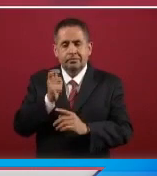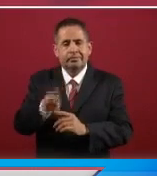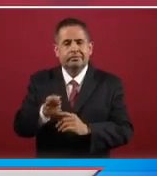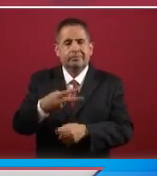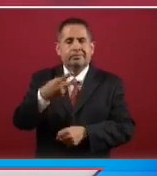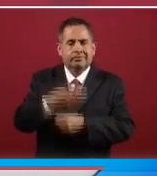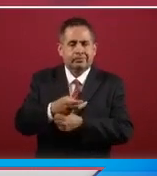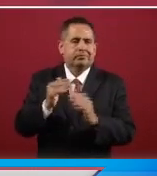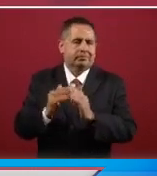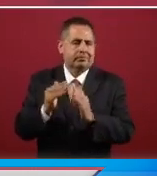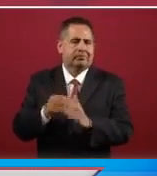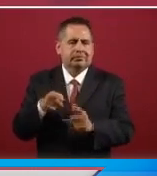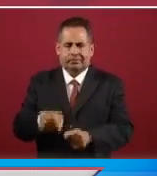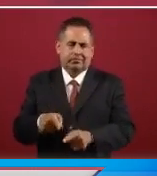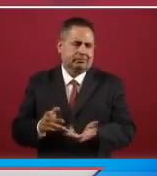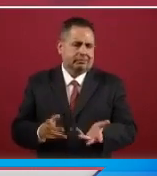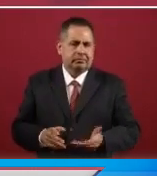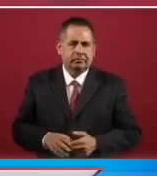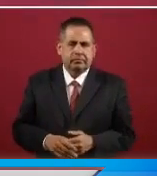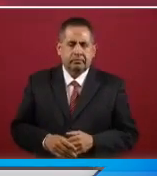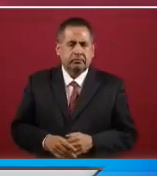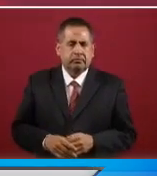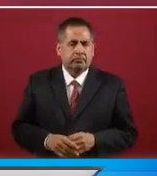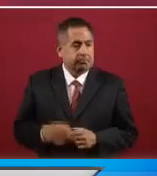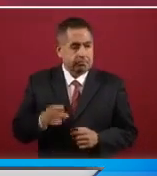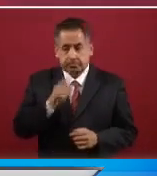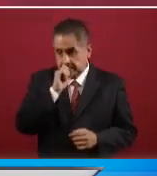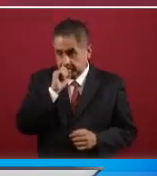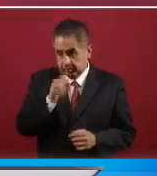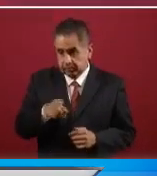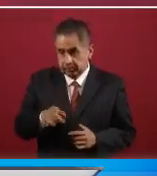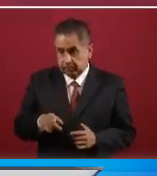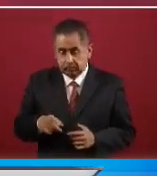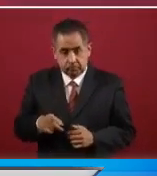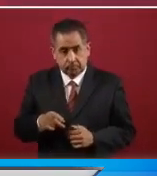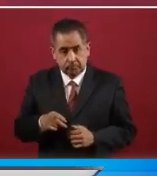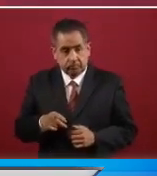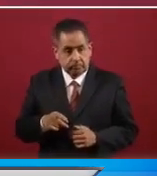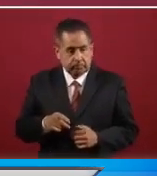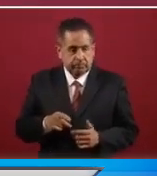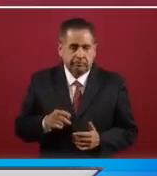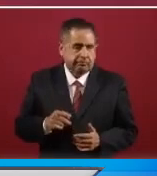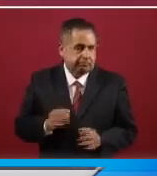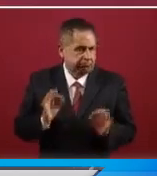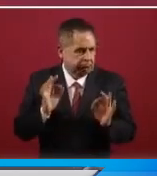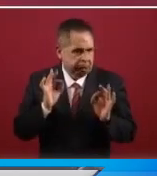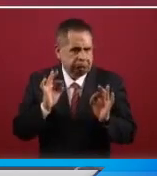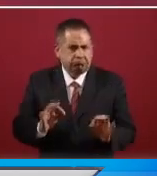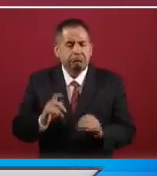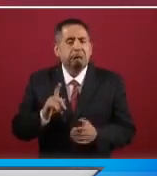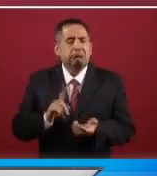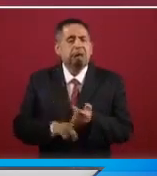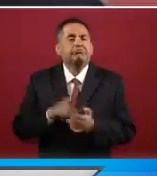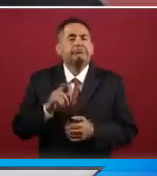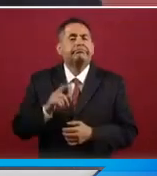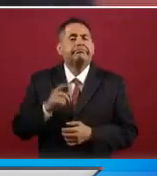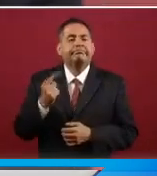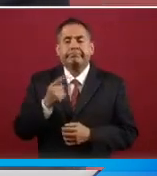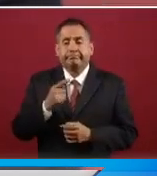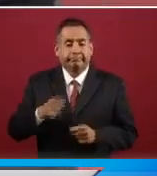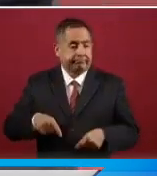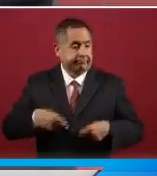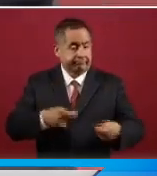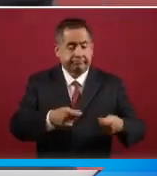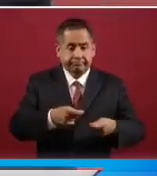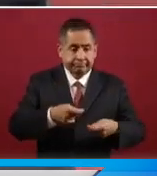los apoyos del gobierno, desde la tesorería al comité de padres de familia de cada escuela, con la finalidad primordial de evitar primero que se diluya el